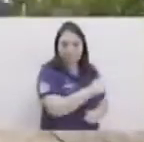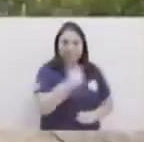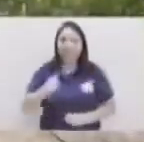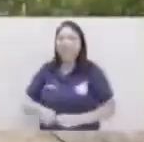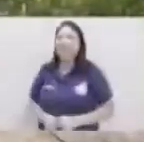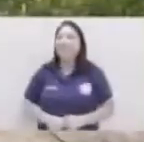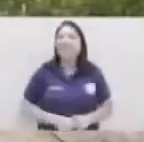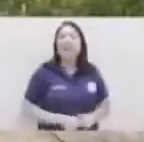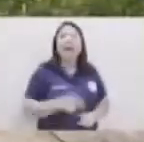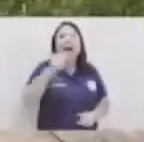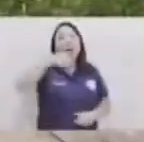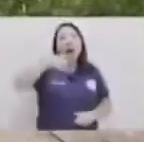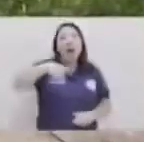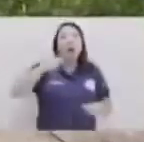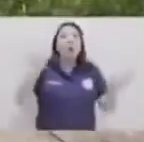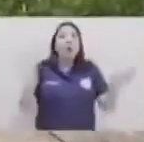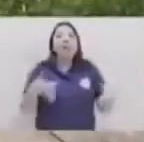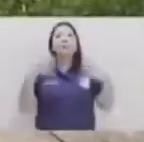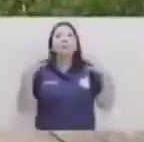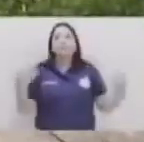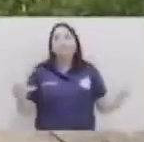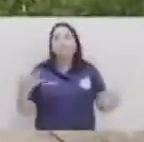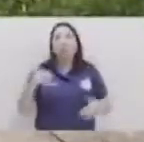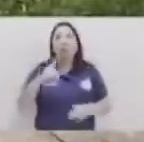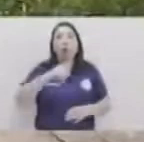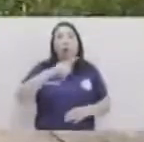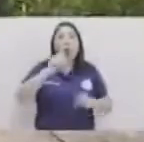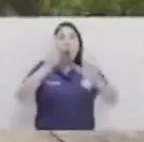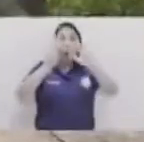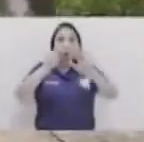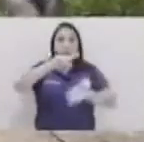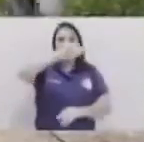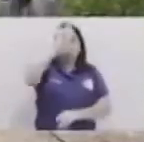Excelente. Ahora realizo un 8.